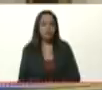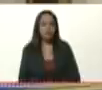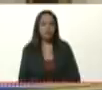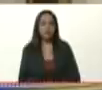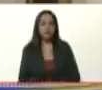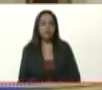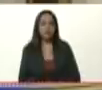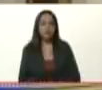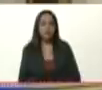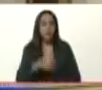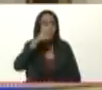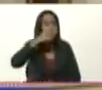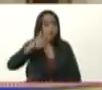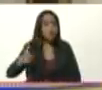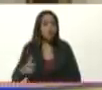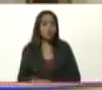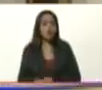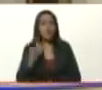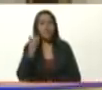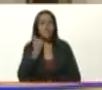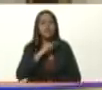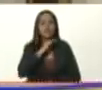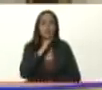ya personas con la enfermedad